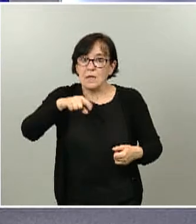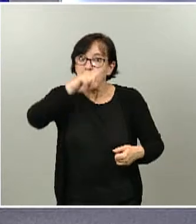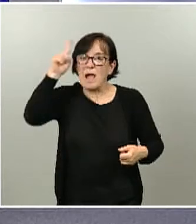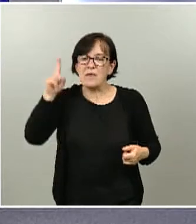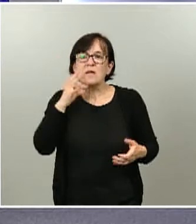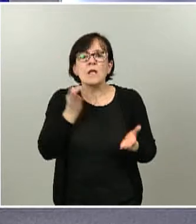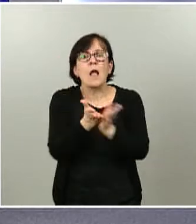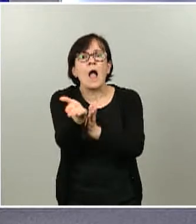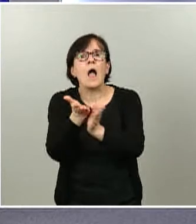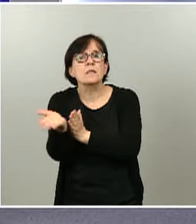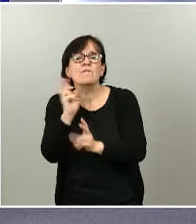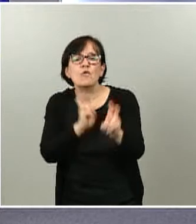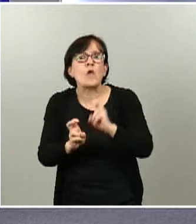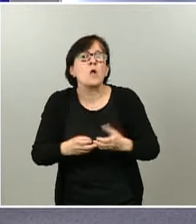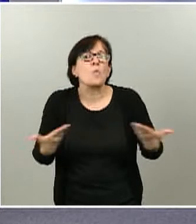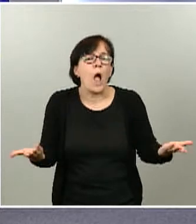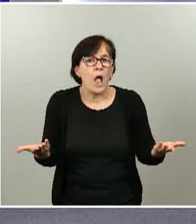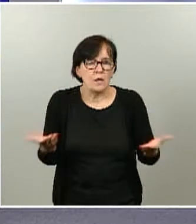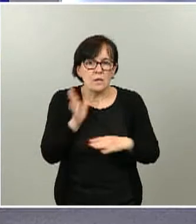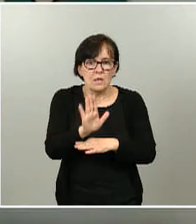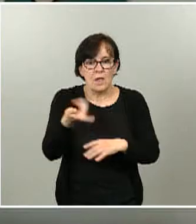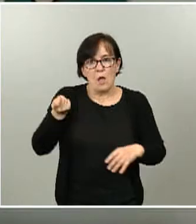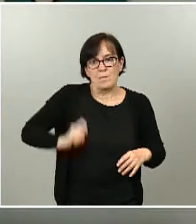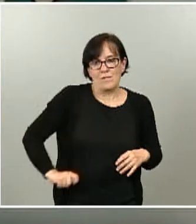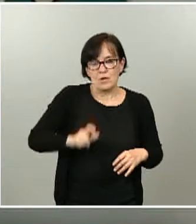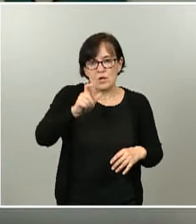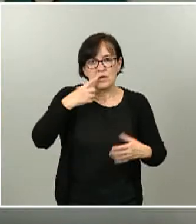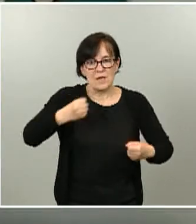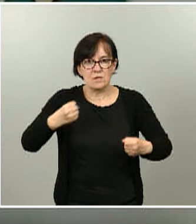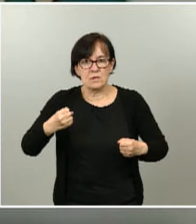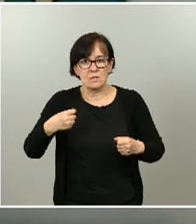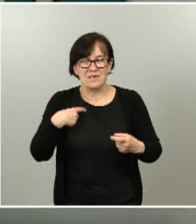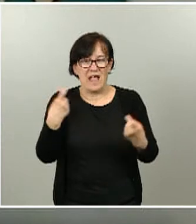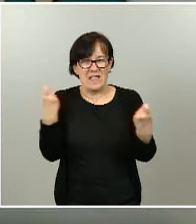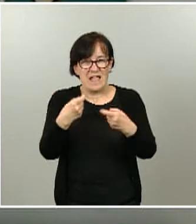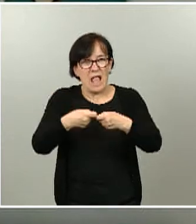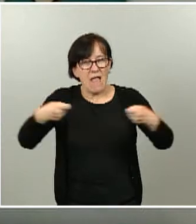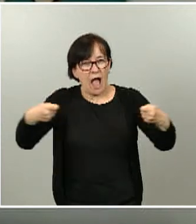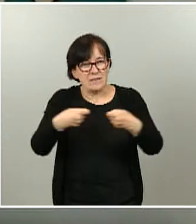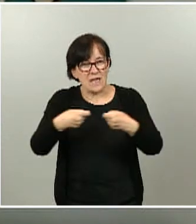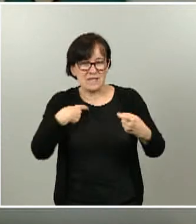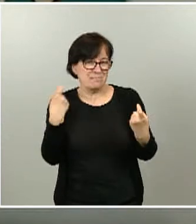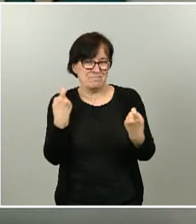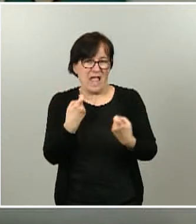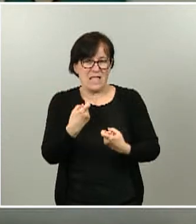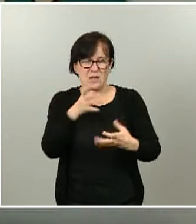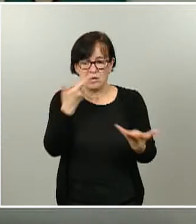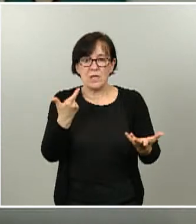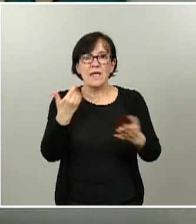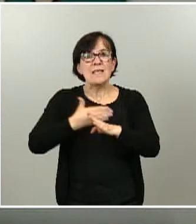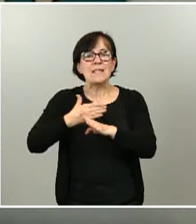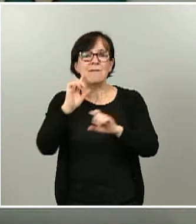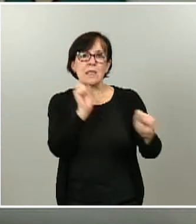a ofrecer a los profesionales sanitarios que son alérgicos al látex? ¿Y qué nivel de protección, ahora más que nunca que tiene la